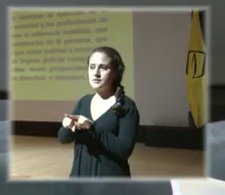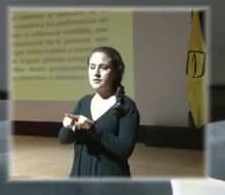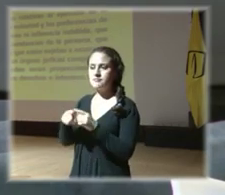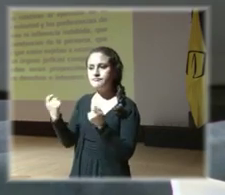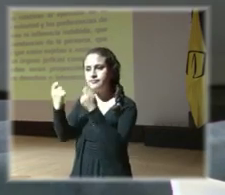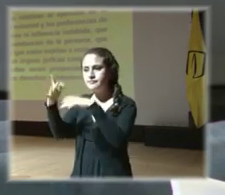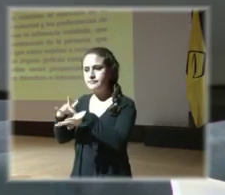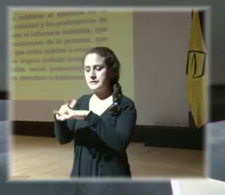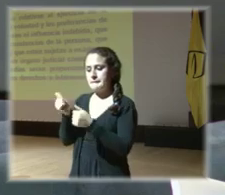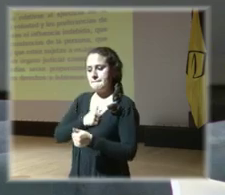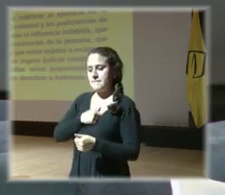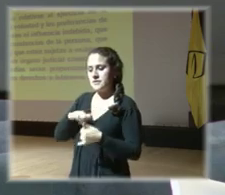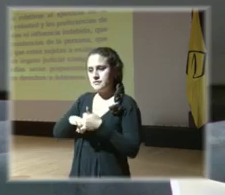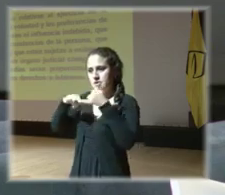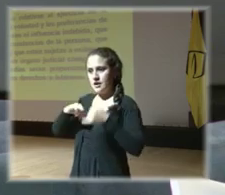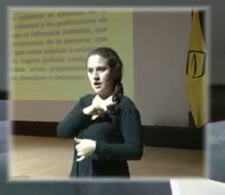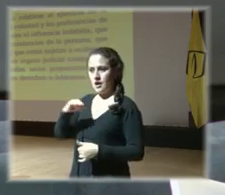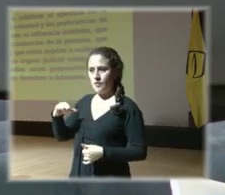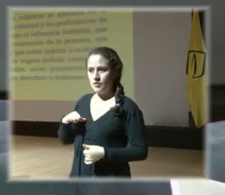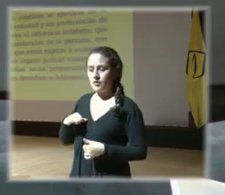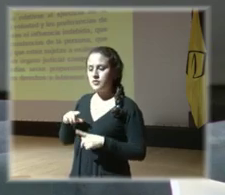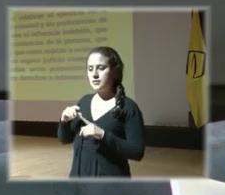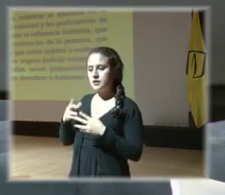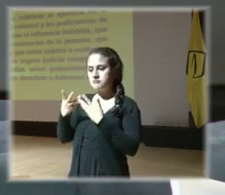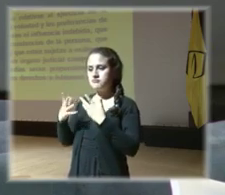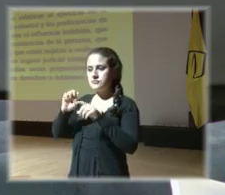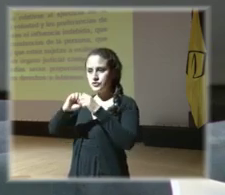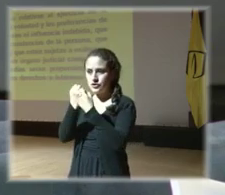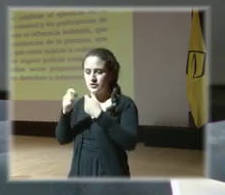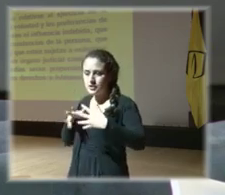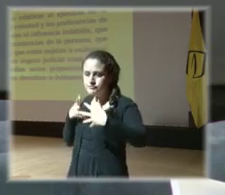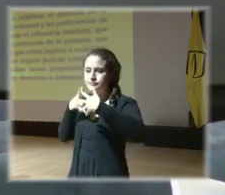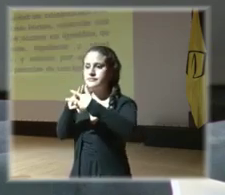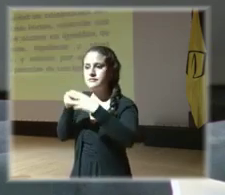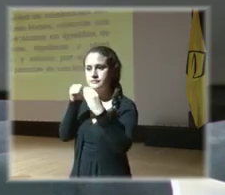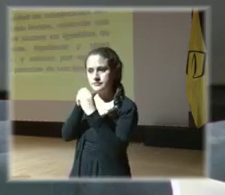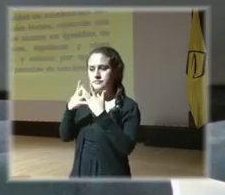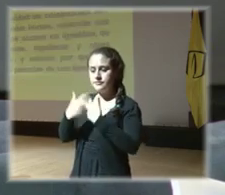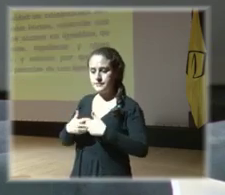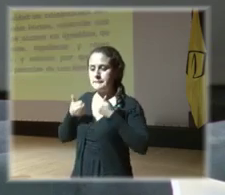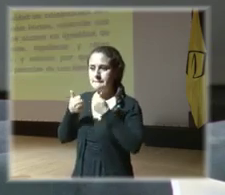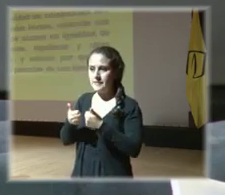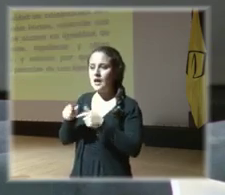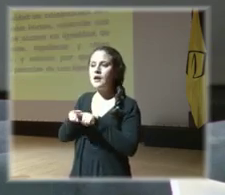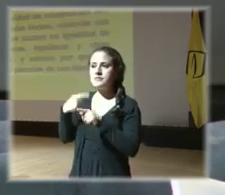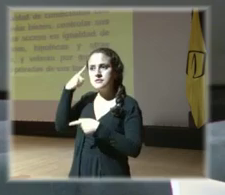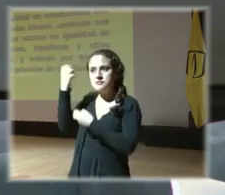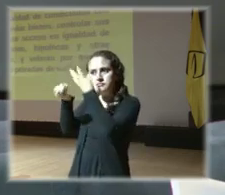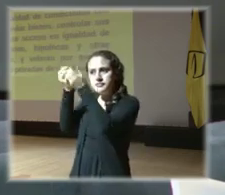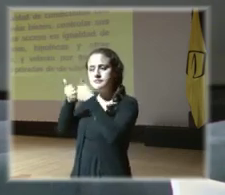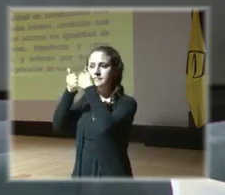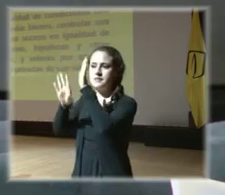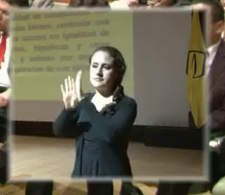que promuevan nuestra autonomía y de poder funcionar en sociedad, desde ahí, bueno, la creatividad va a poder volar más alto,